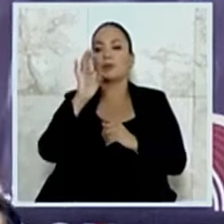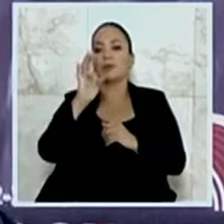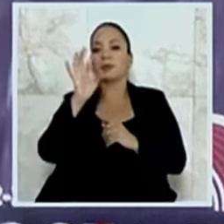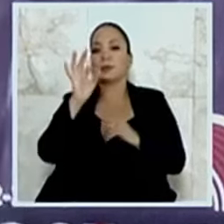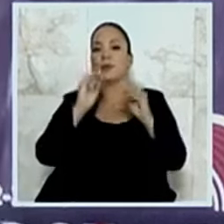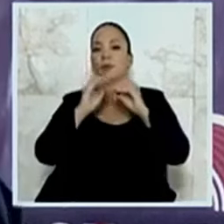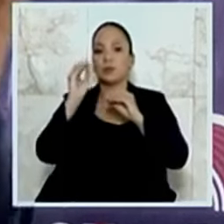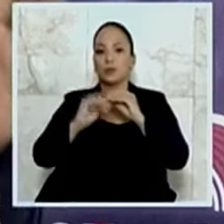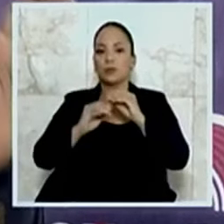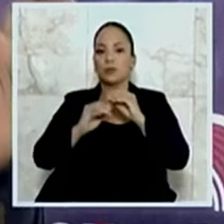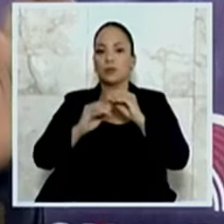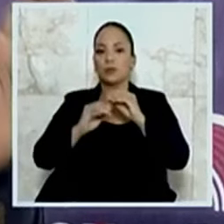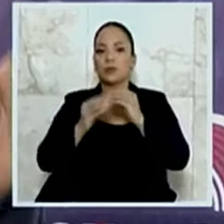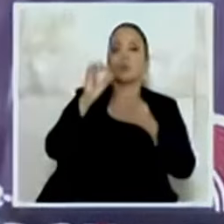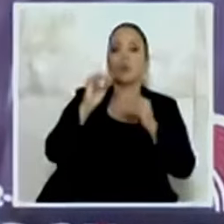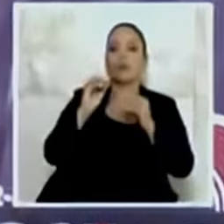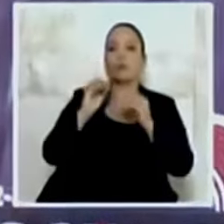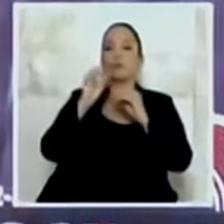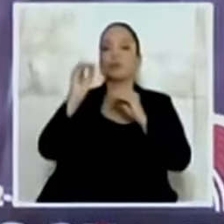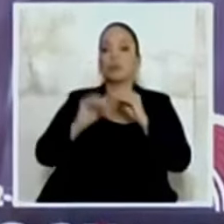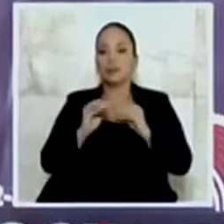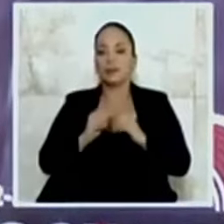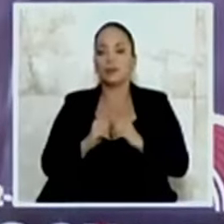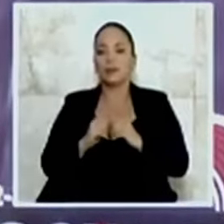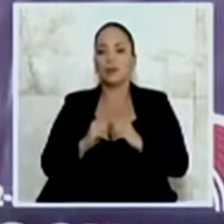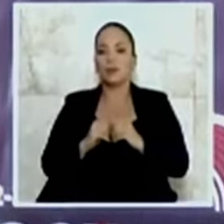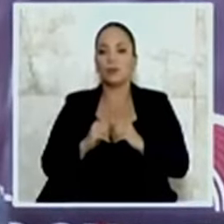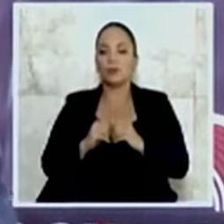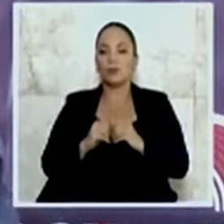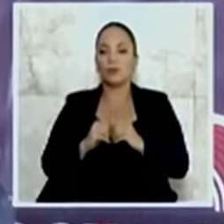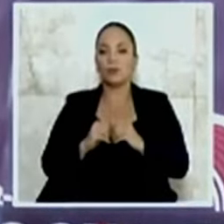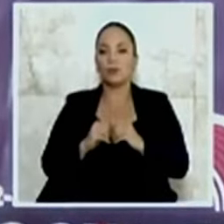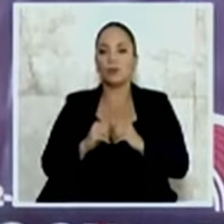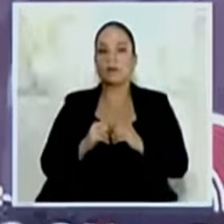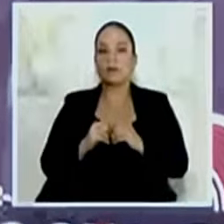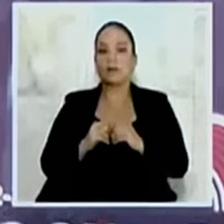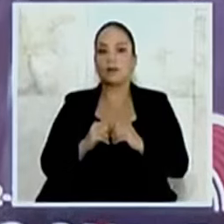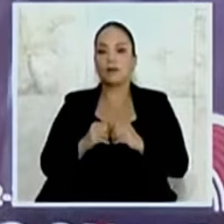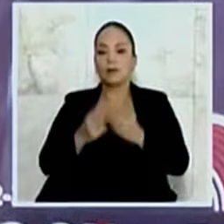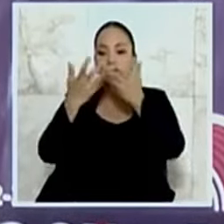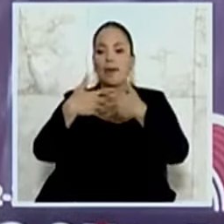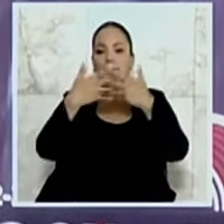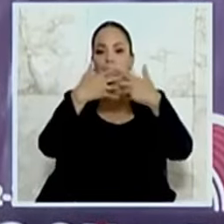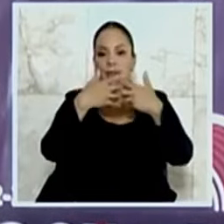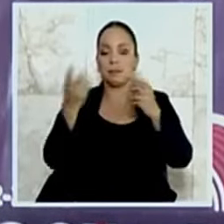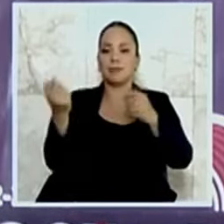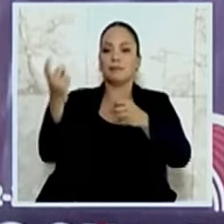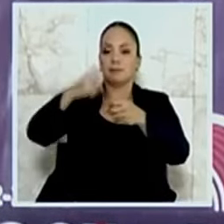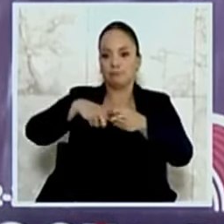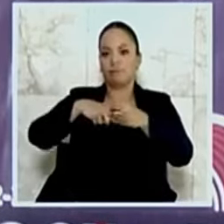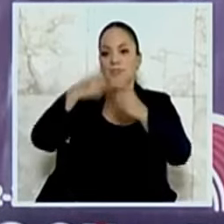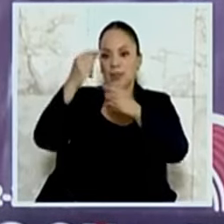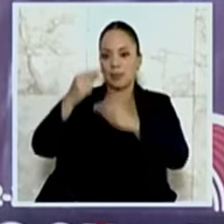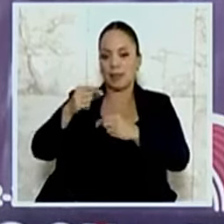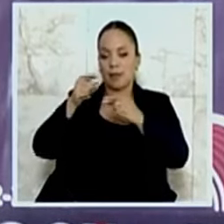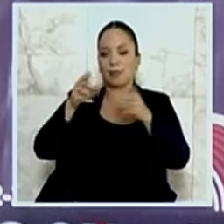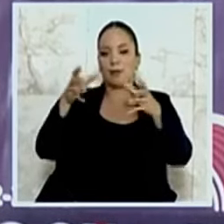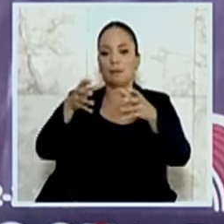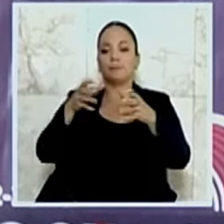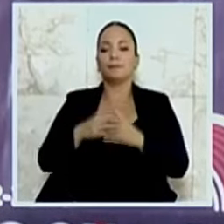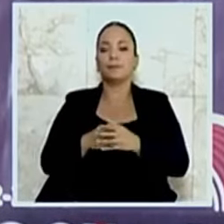168,000 empresas que están en el tramo de 5%. De esas, o sea, ese es el 79%,